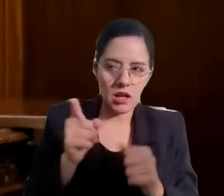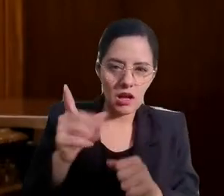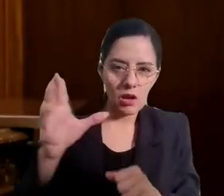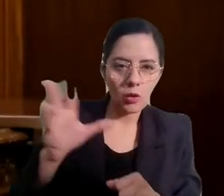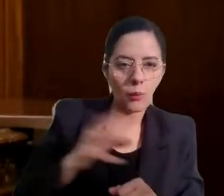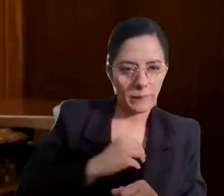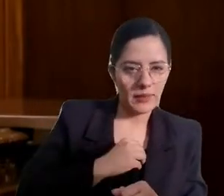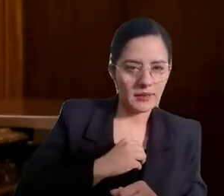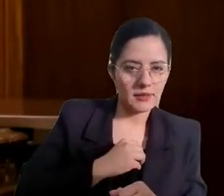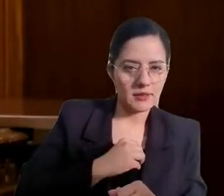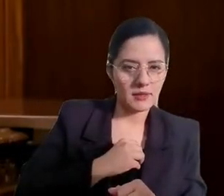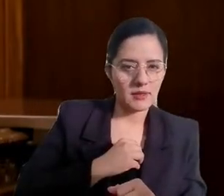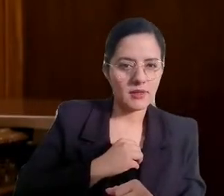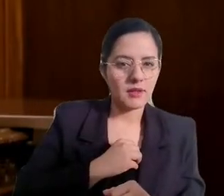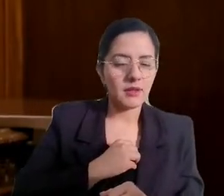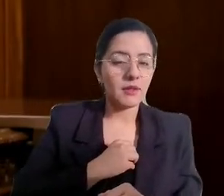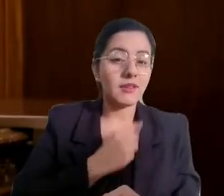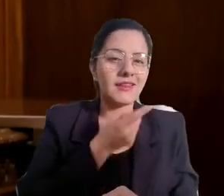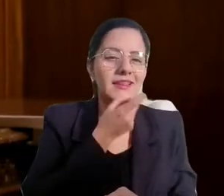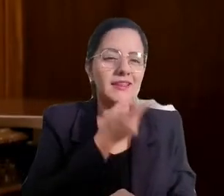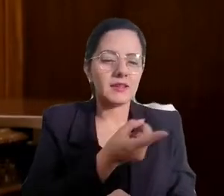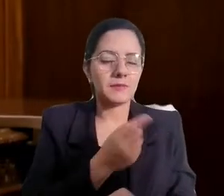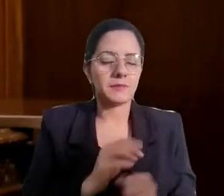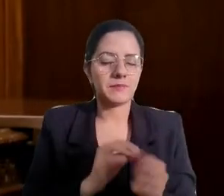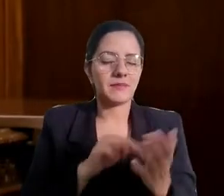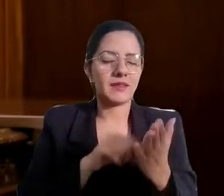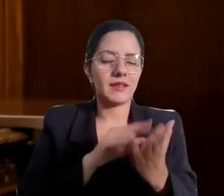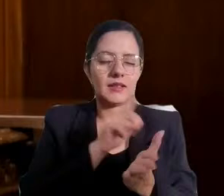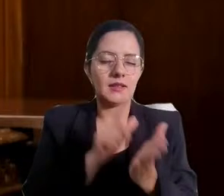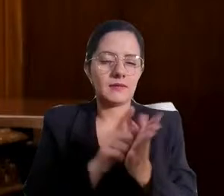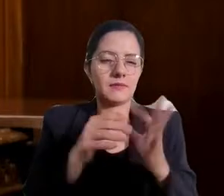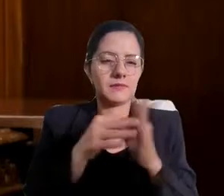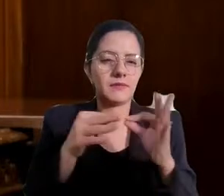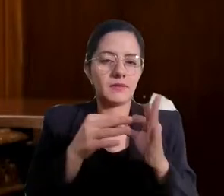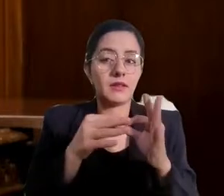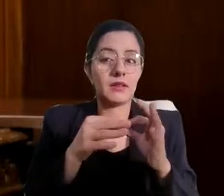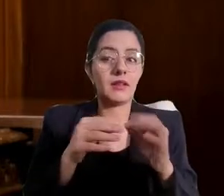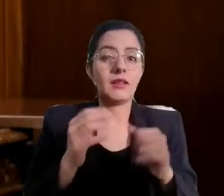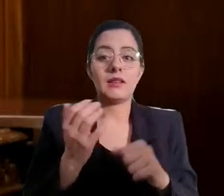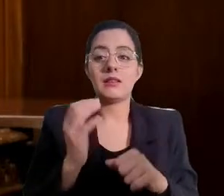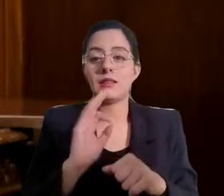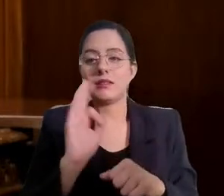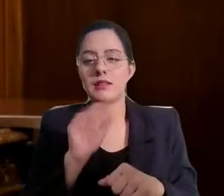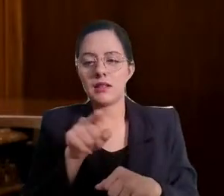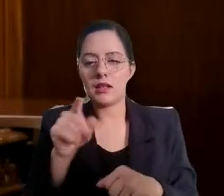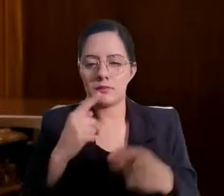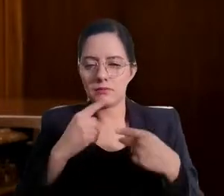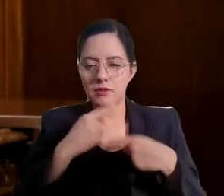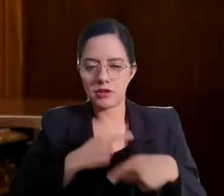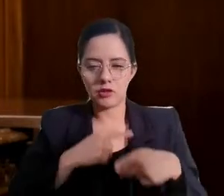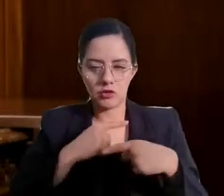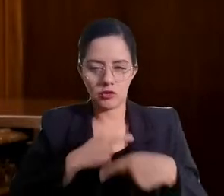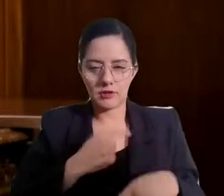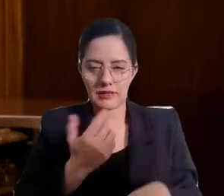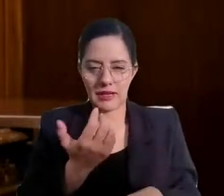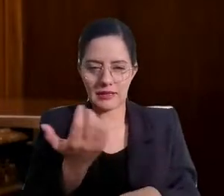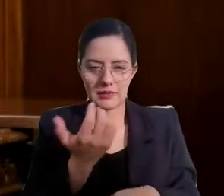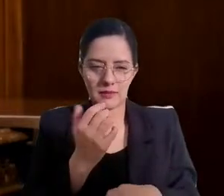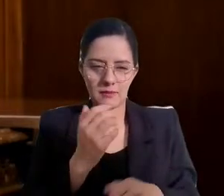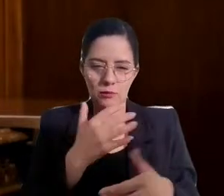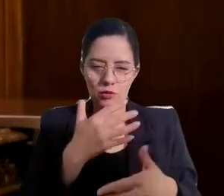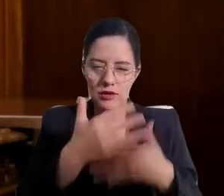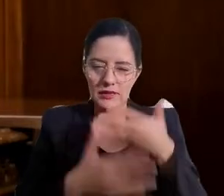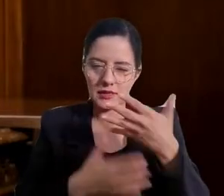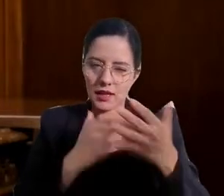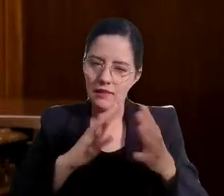Ninguna persona perpetradora de violencia en cualquiera de sus modalidades debería de poder